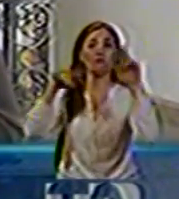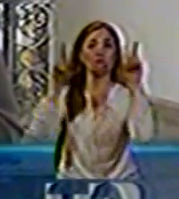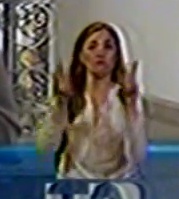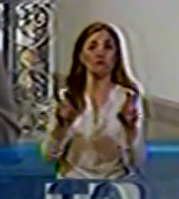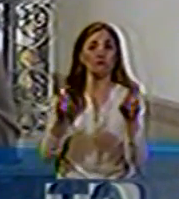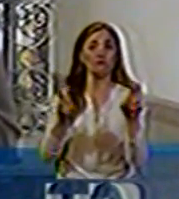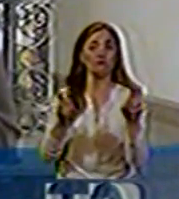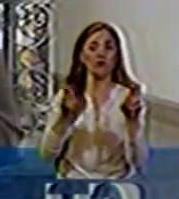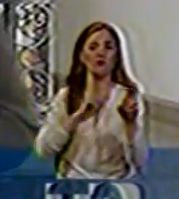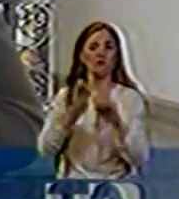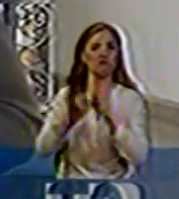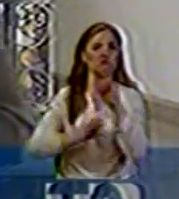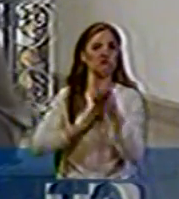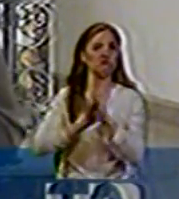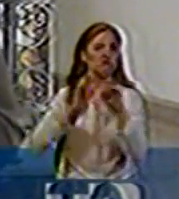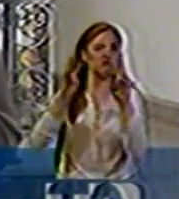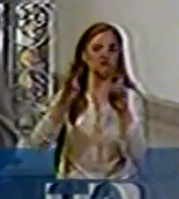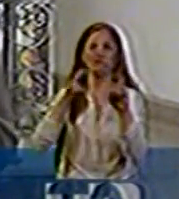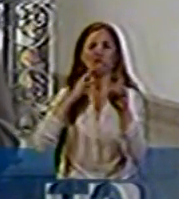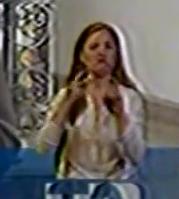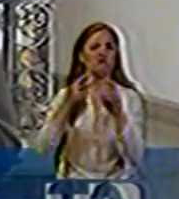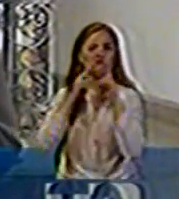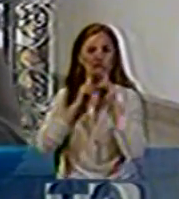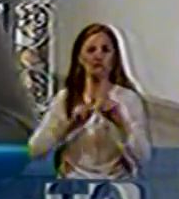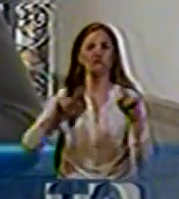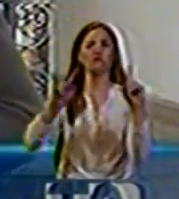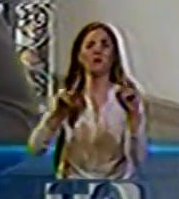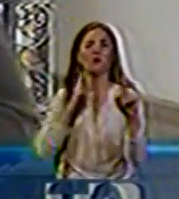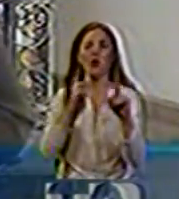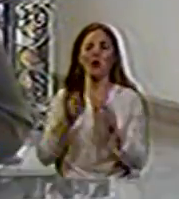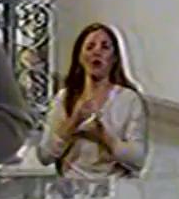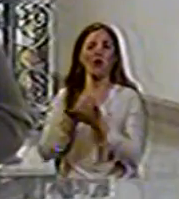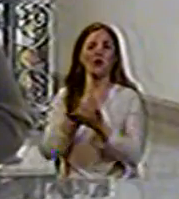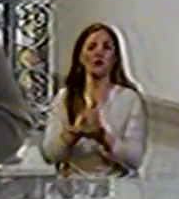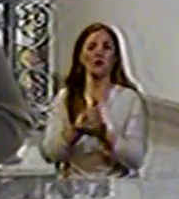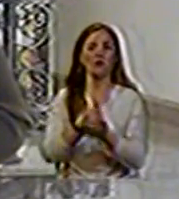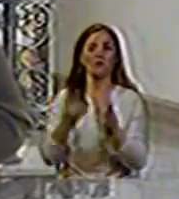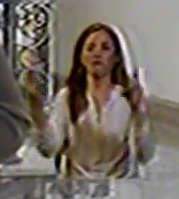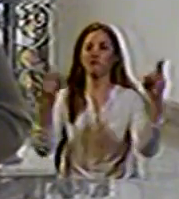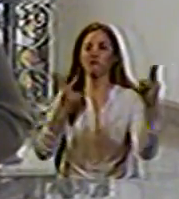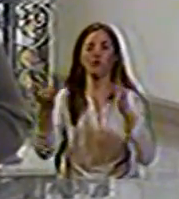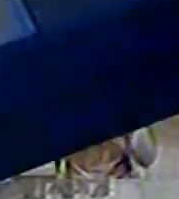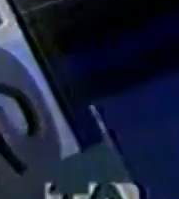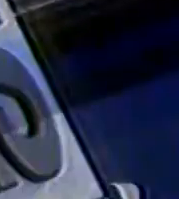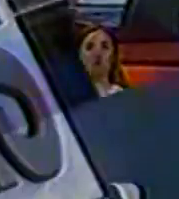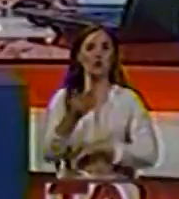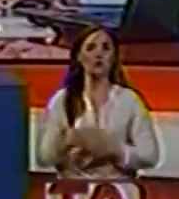benchmarking internacional para definir cómo realizarán la asignación de frecuencias.